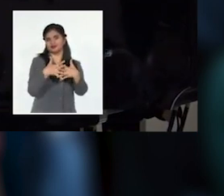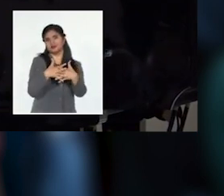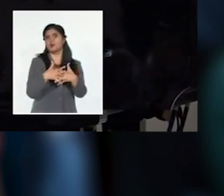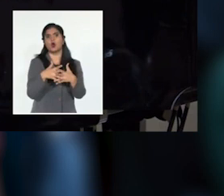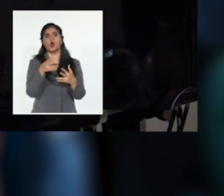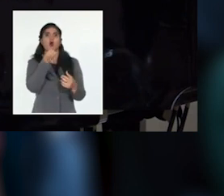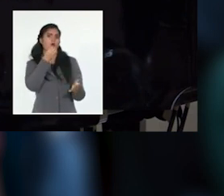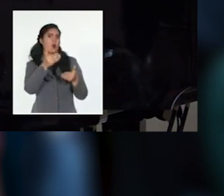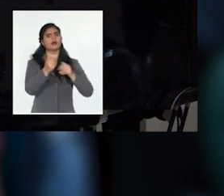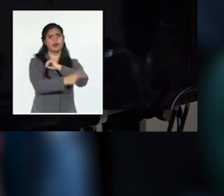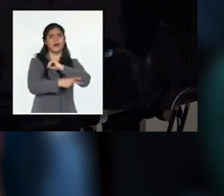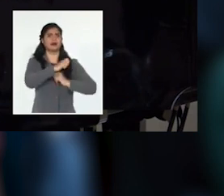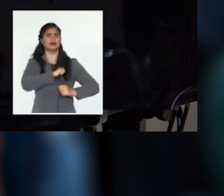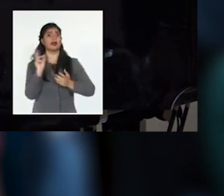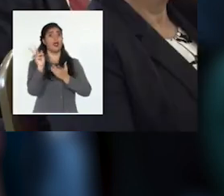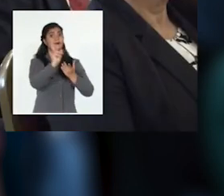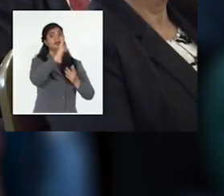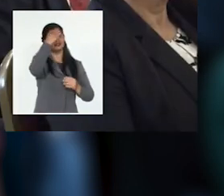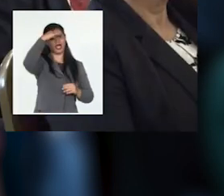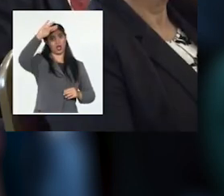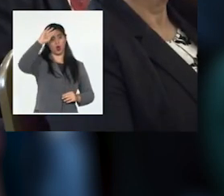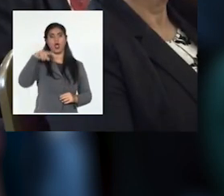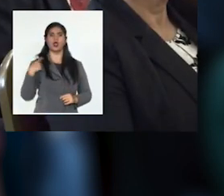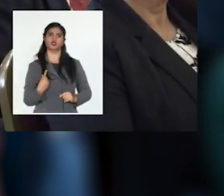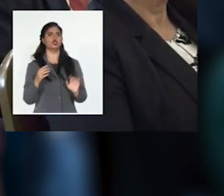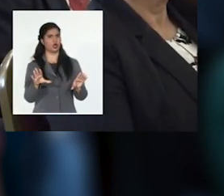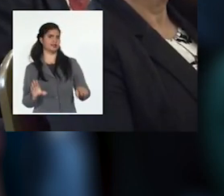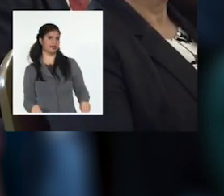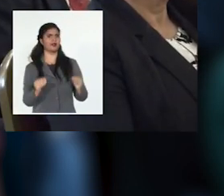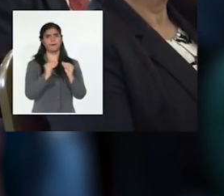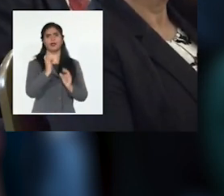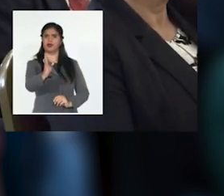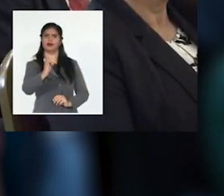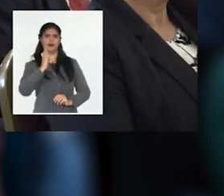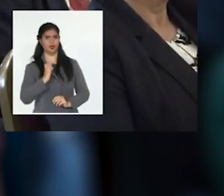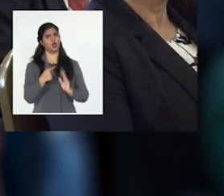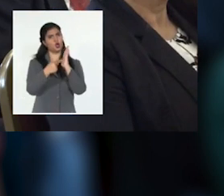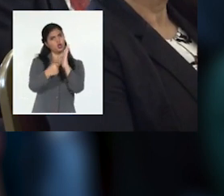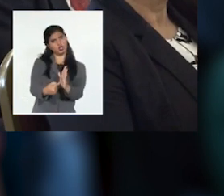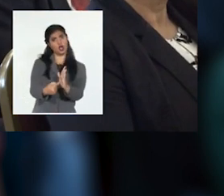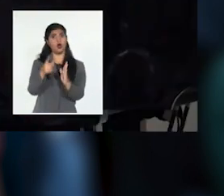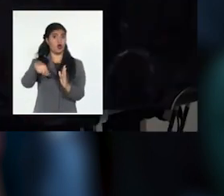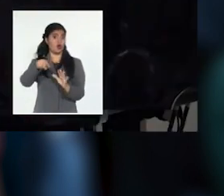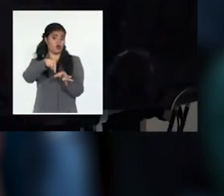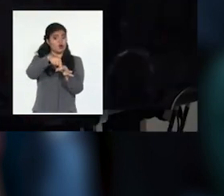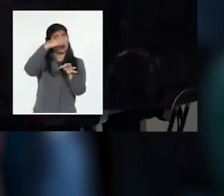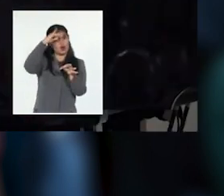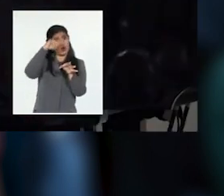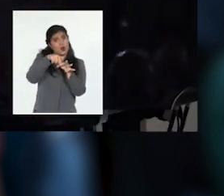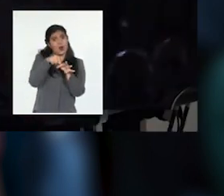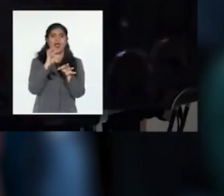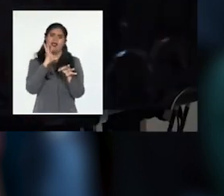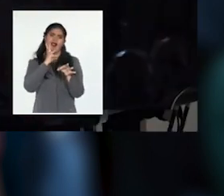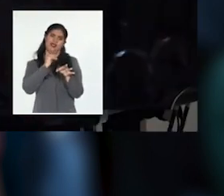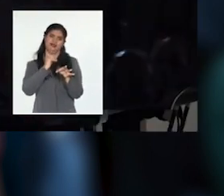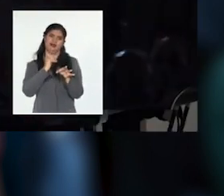la quiera, que la respeta y que la admire. Quieran siempre a Cuba. Cuba es una isla muy linda. Y como lo dije